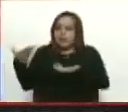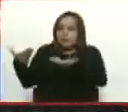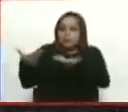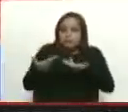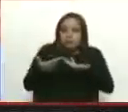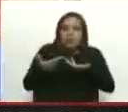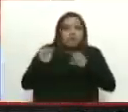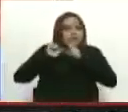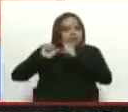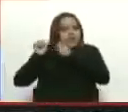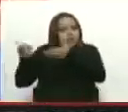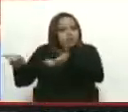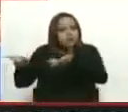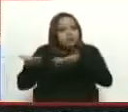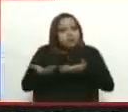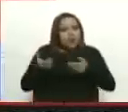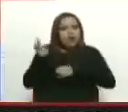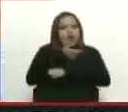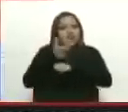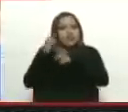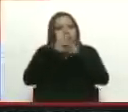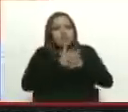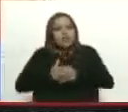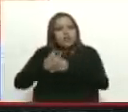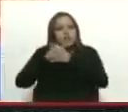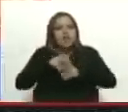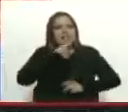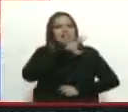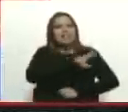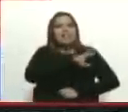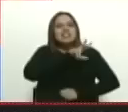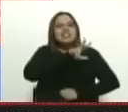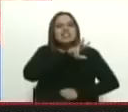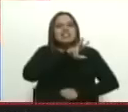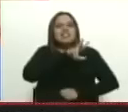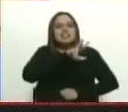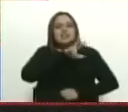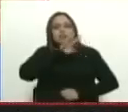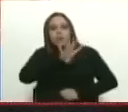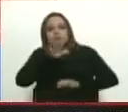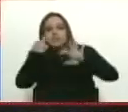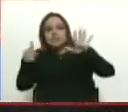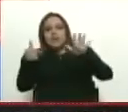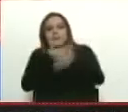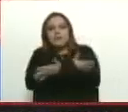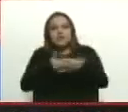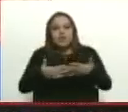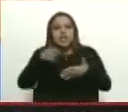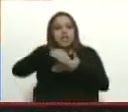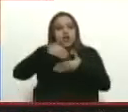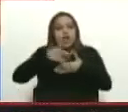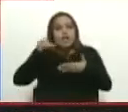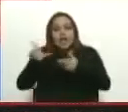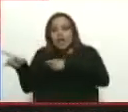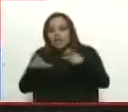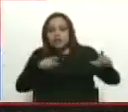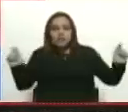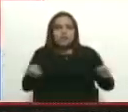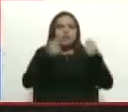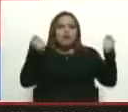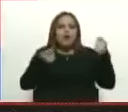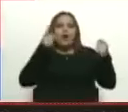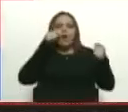está recibiendo del gobierno de los Estados Unidos 346 millones de dólares que ya los tienen listos para la campaña del